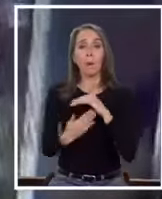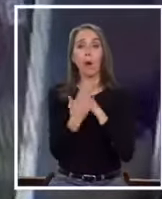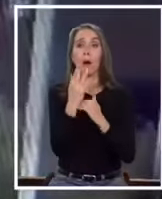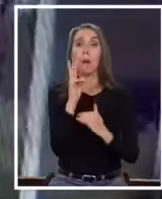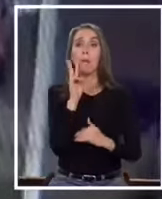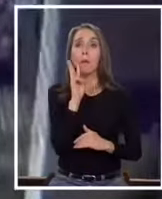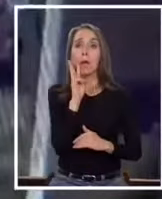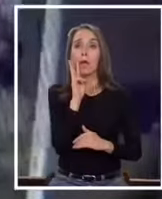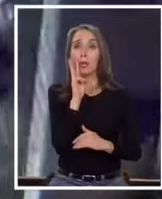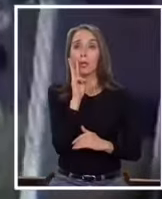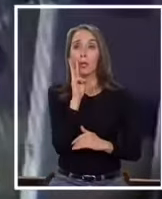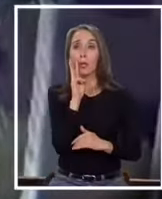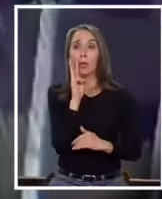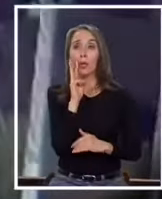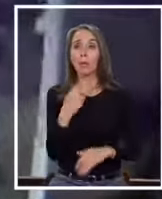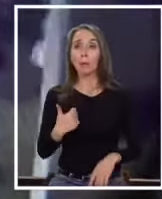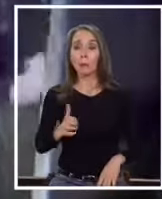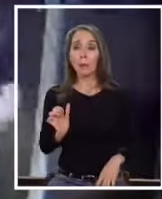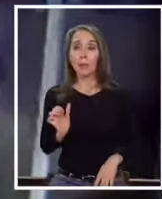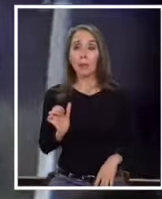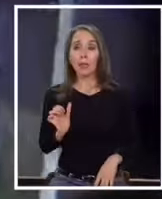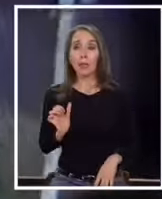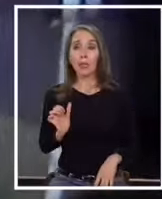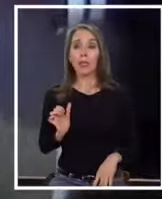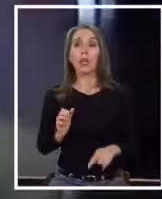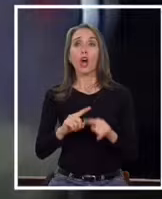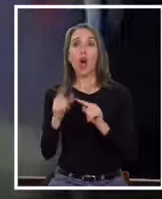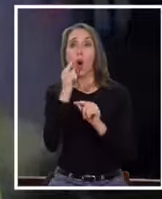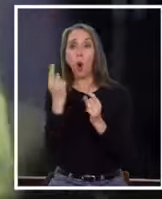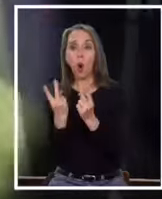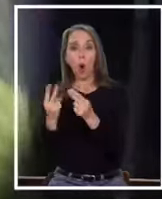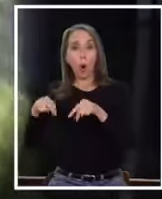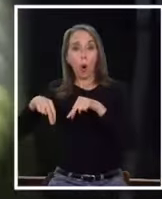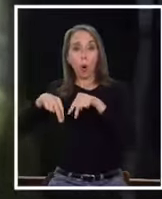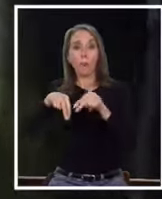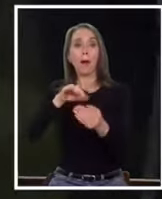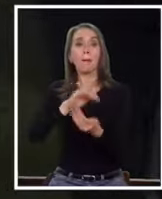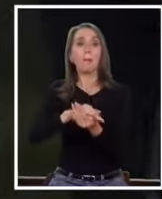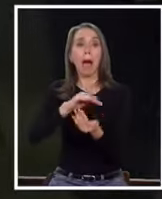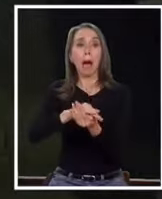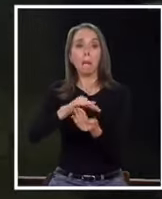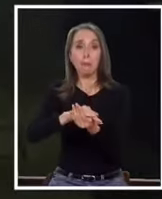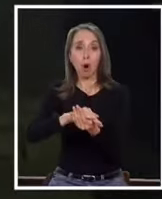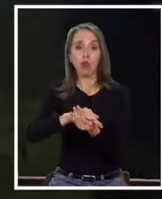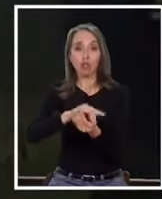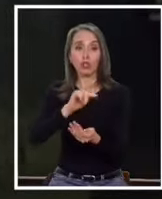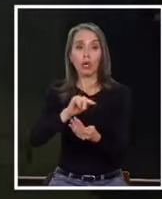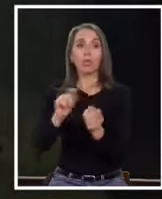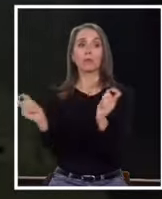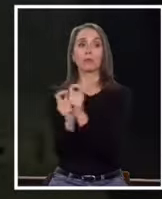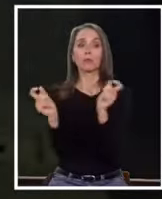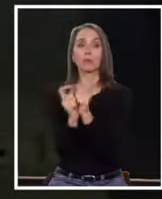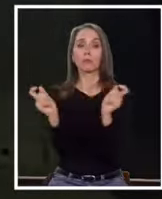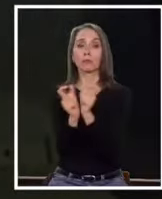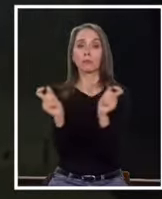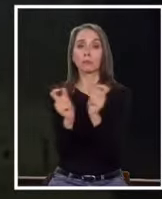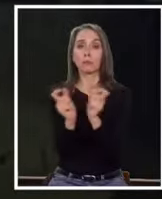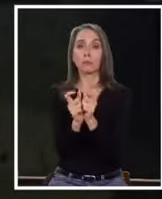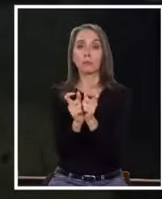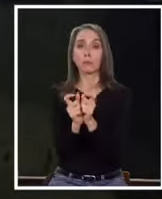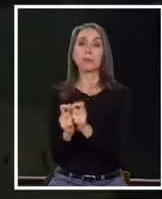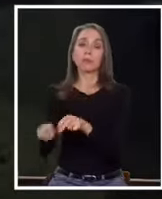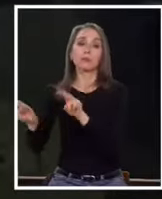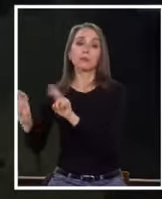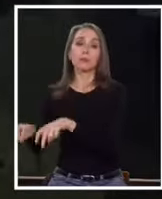miércoles. Según la PDI, estaba compartiendo con otro hombre en el sector Mapocho de la comuna, donde comenzaron a discutir para luego